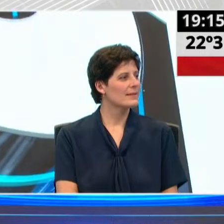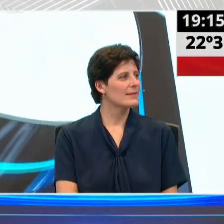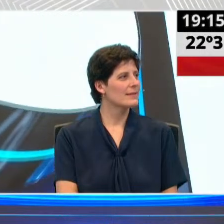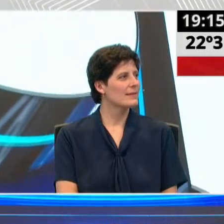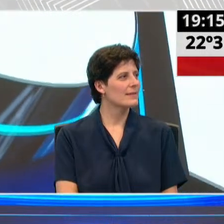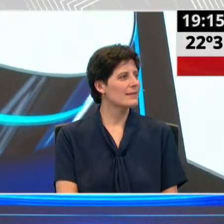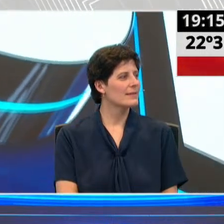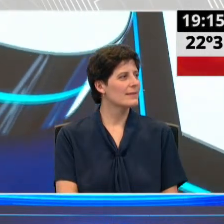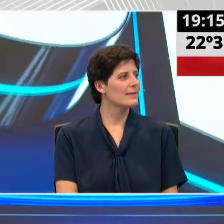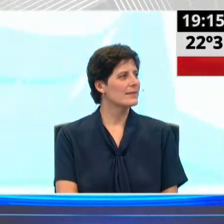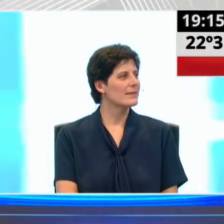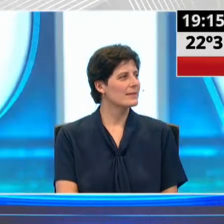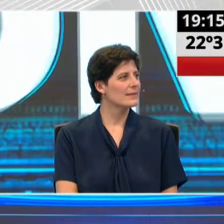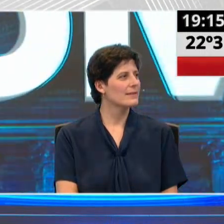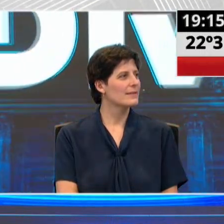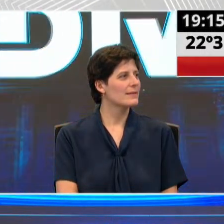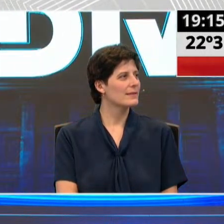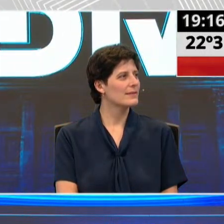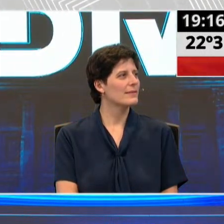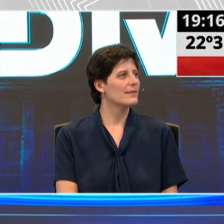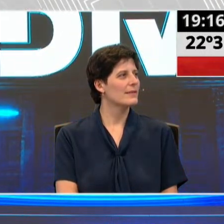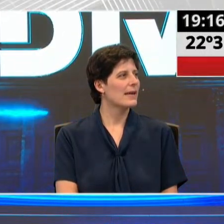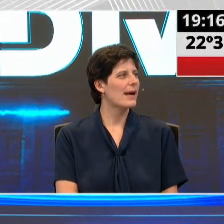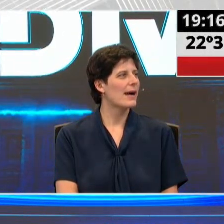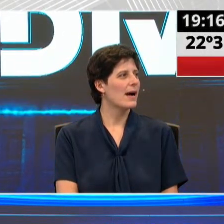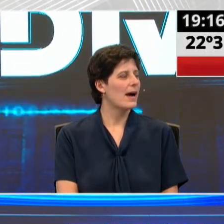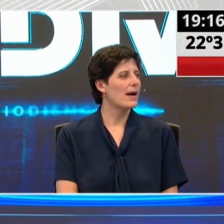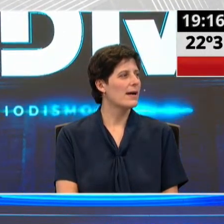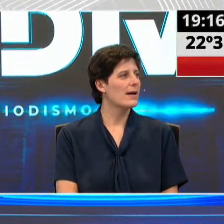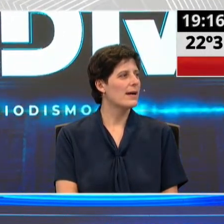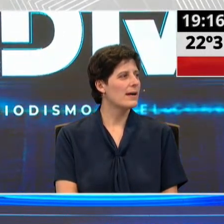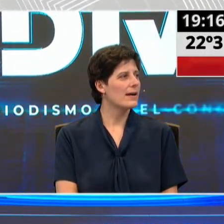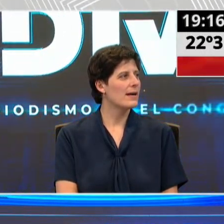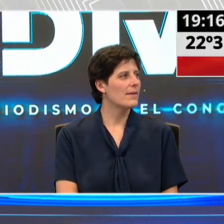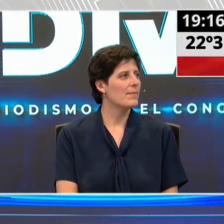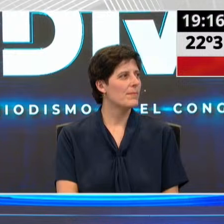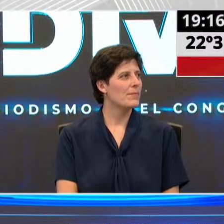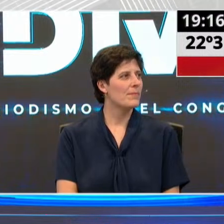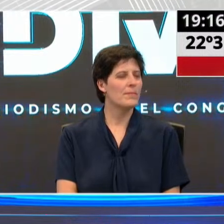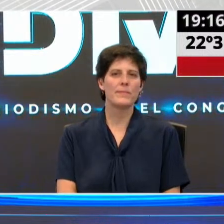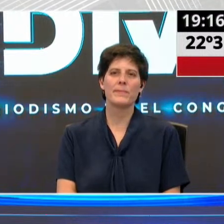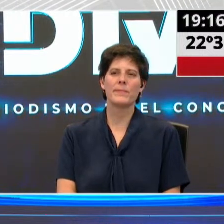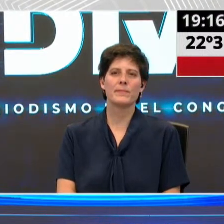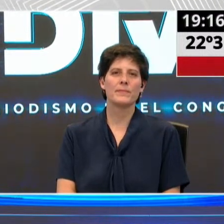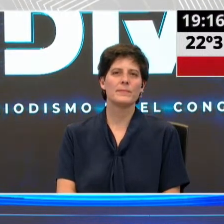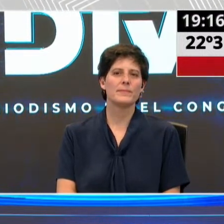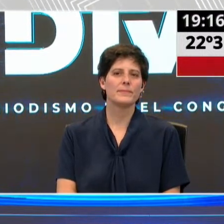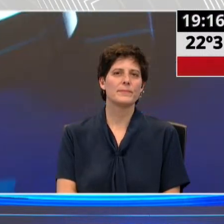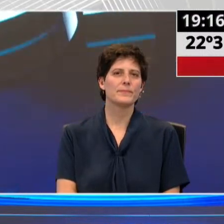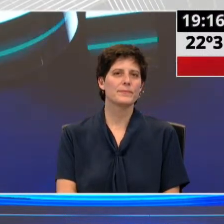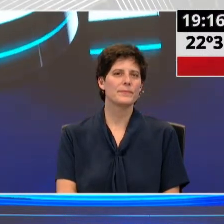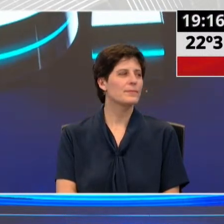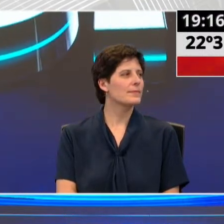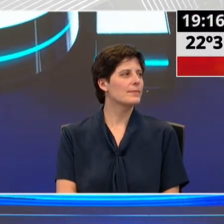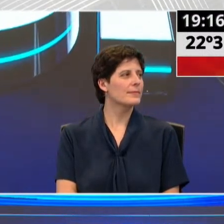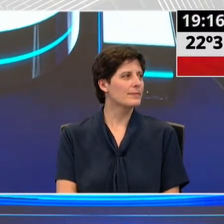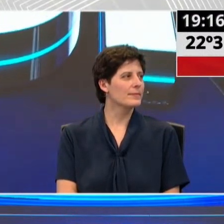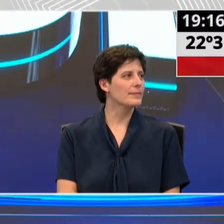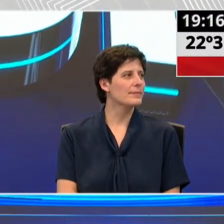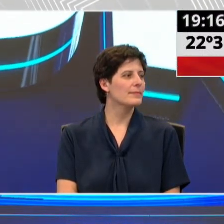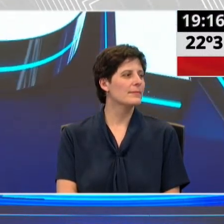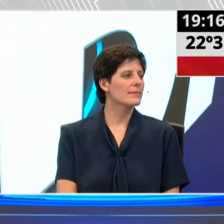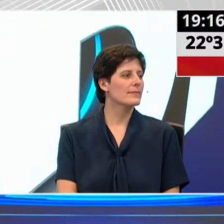votado por 14,5 millones de personas en la Argentina y que, bueno, tiene que tener de alguna forma el respaldo del